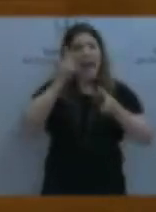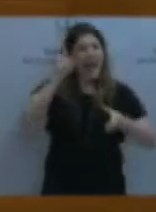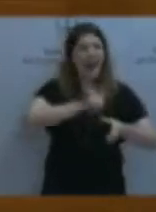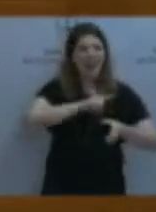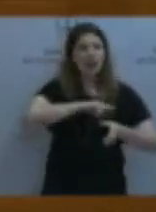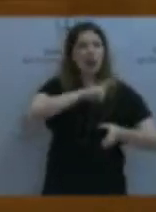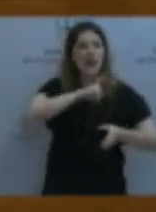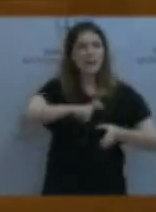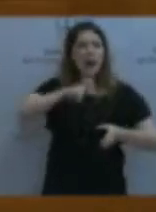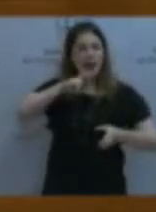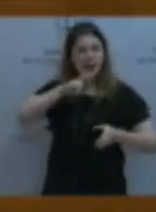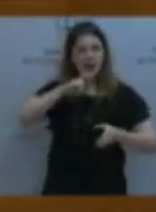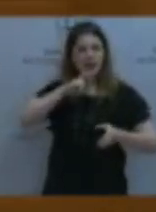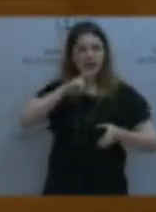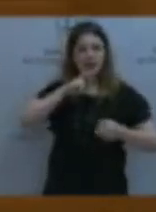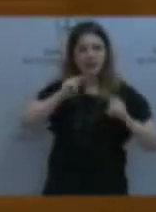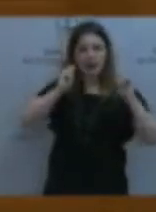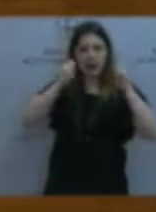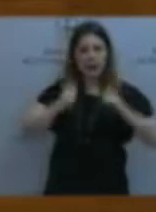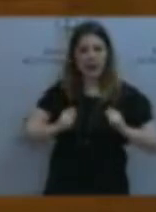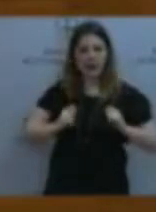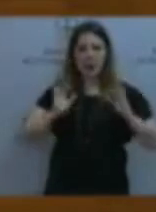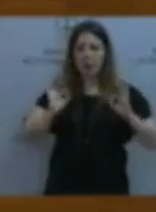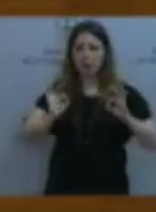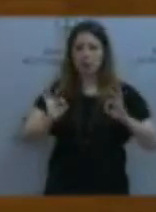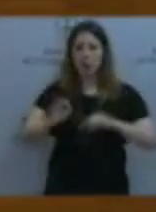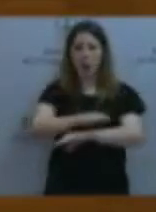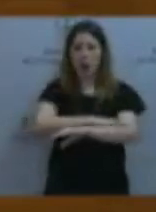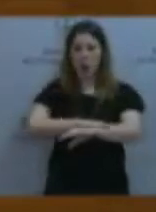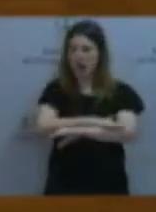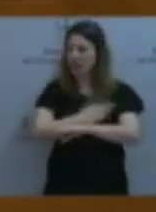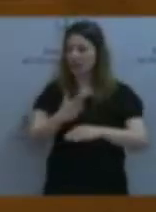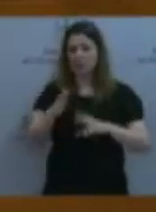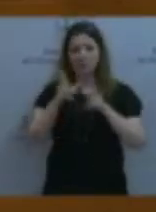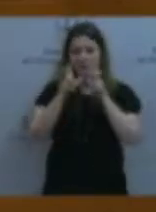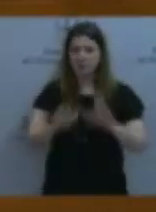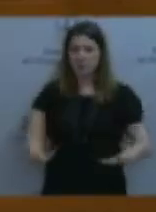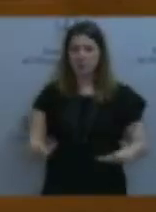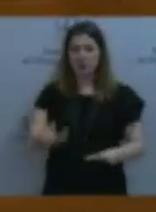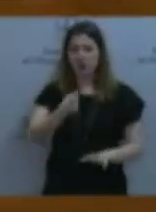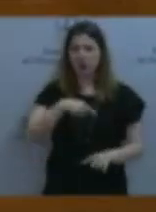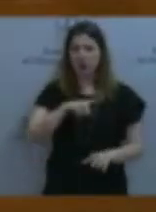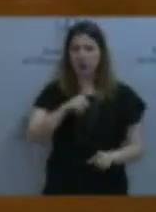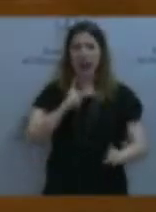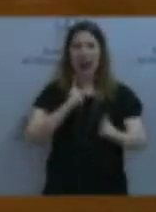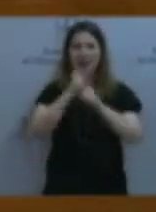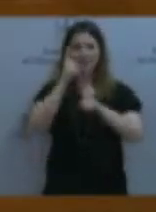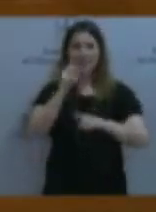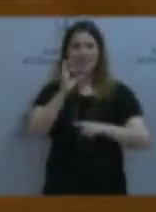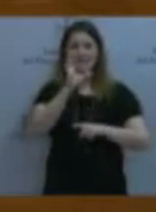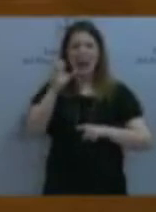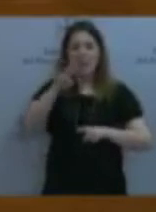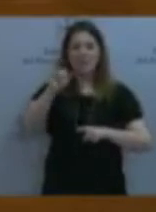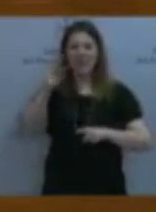servicio de un gobierno sionista. Nosotros no somos antisemitas, no estamos contra el pueblo judío. Es más, tenemos